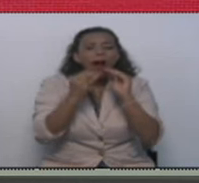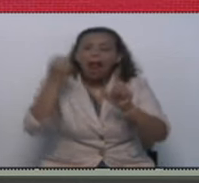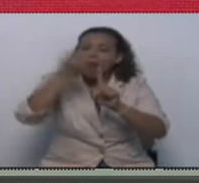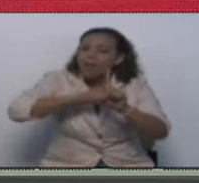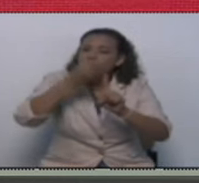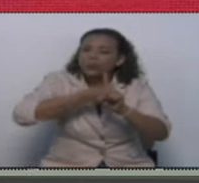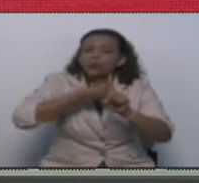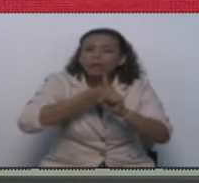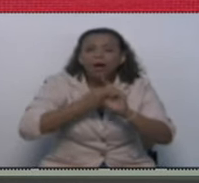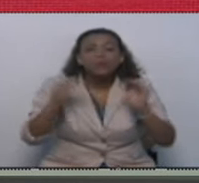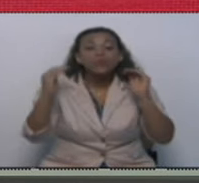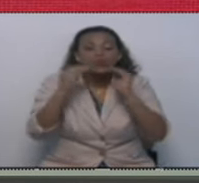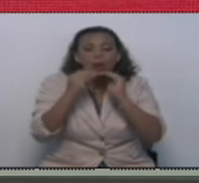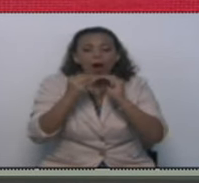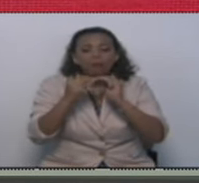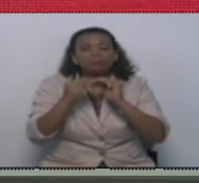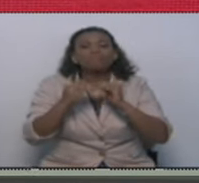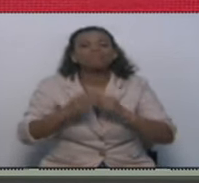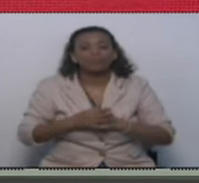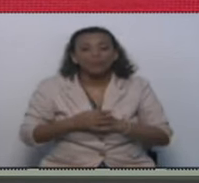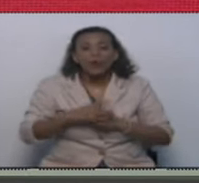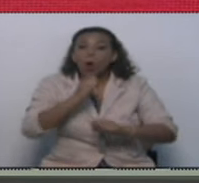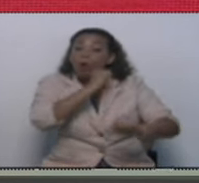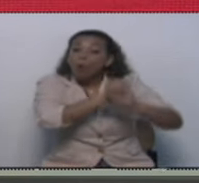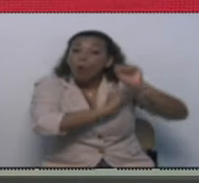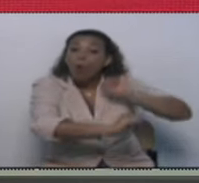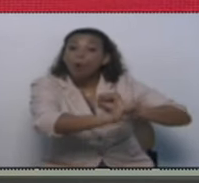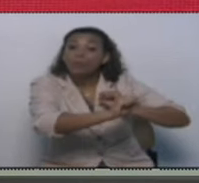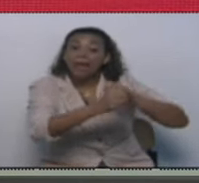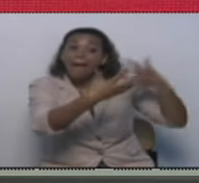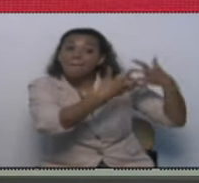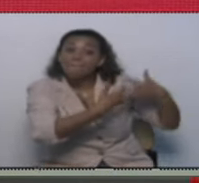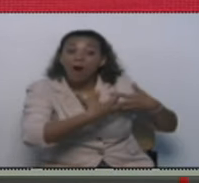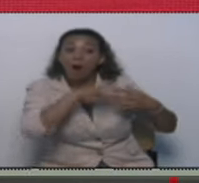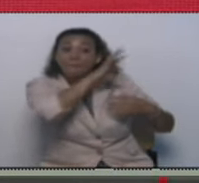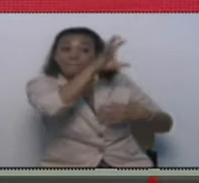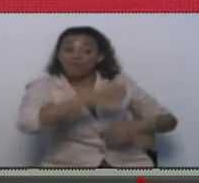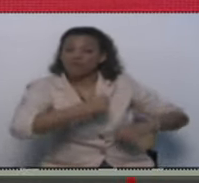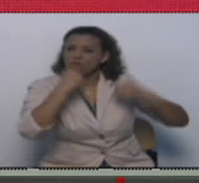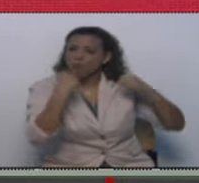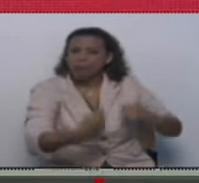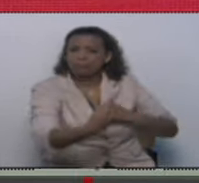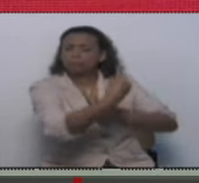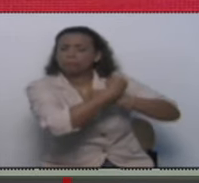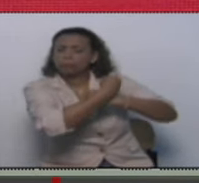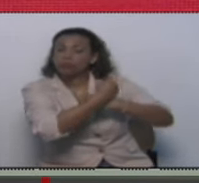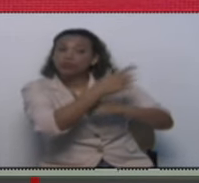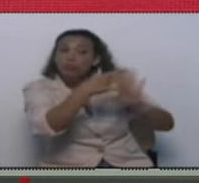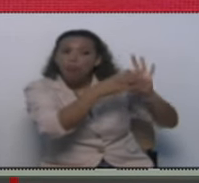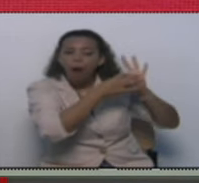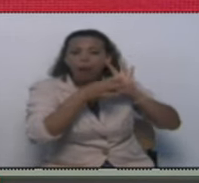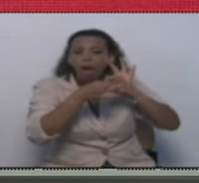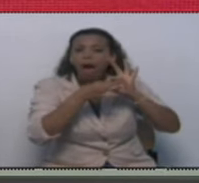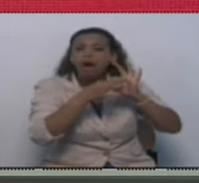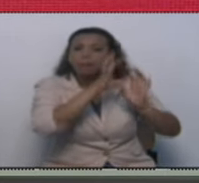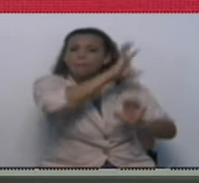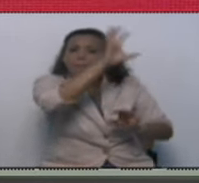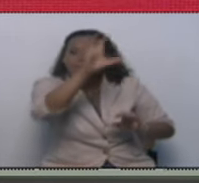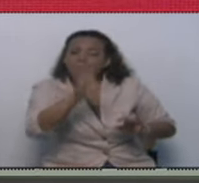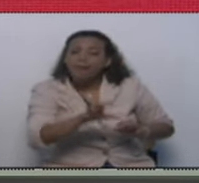en la misma trinchera contra el imperio y sus aliados en